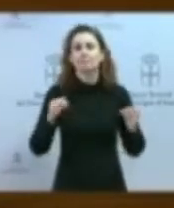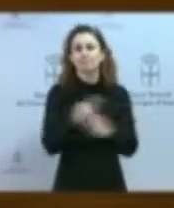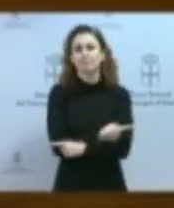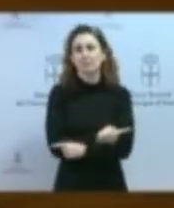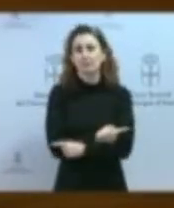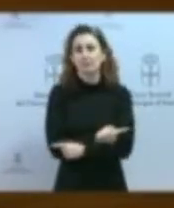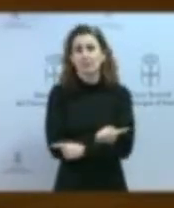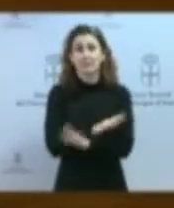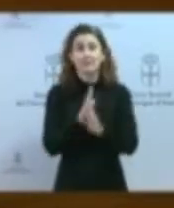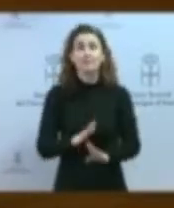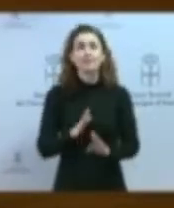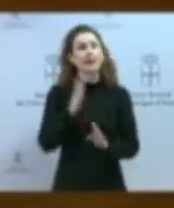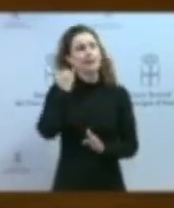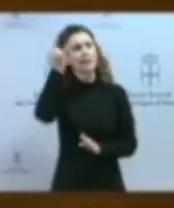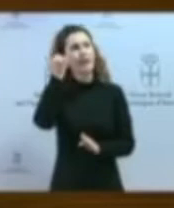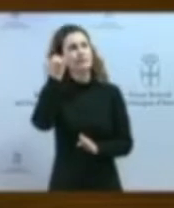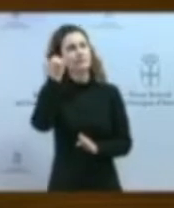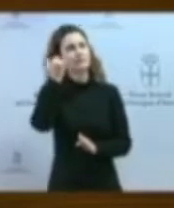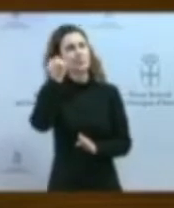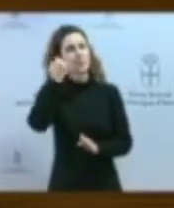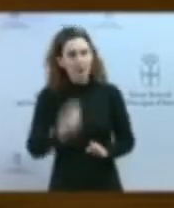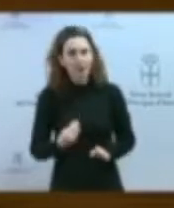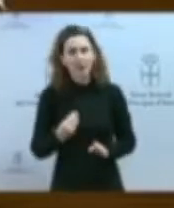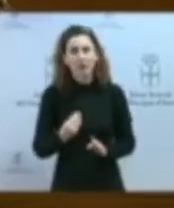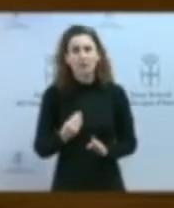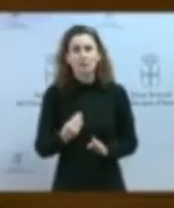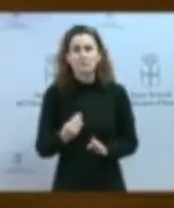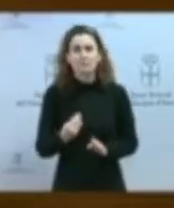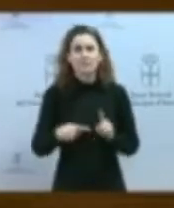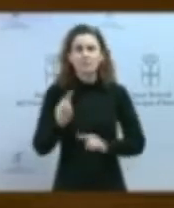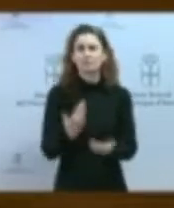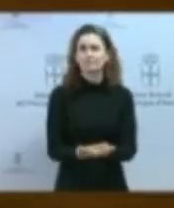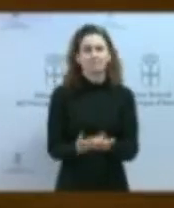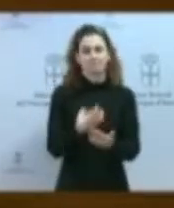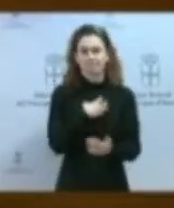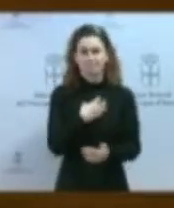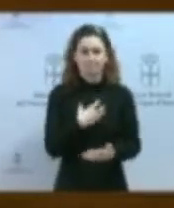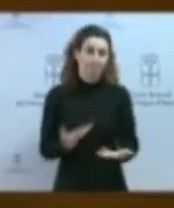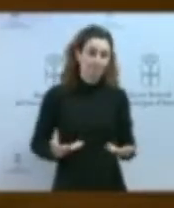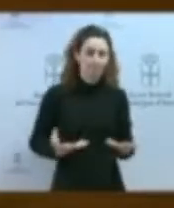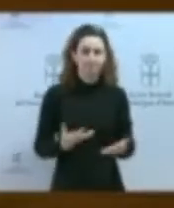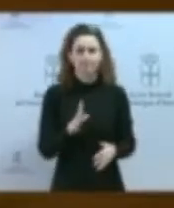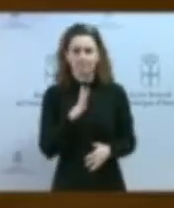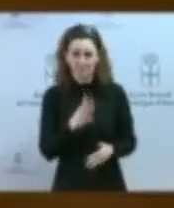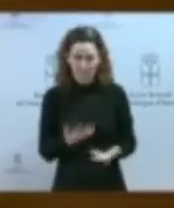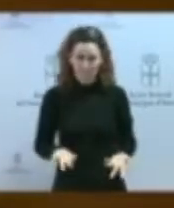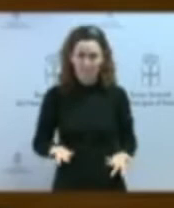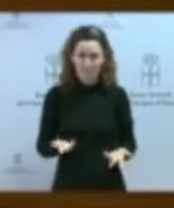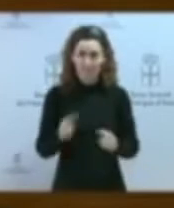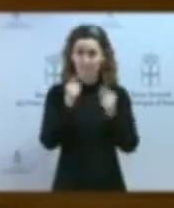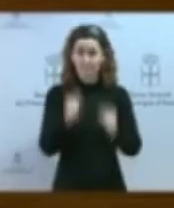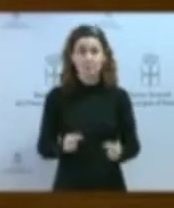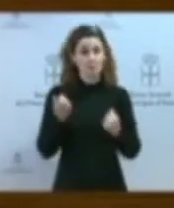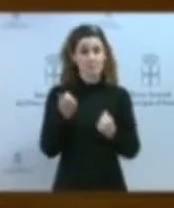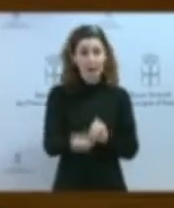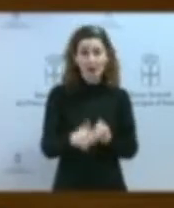no nos podemos permitir en un momento de pandemia, ¿no? Unos malos presupuestos pueden hacer muchísimo daño a una sociedad, pueden